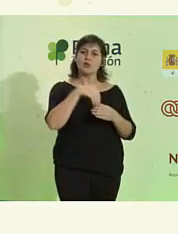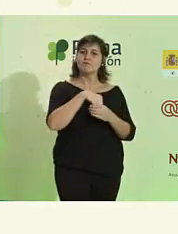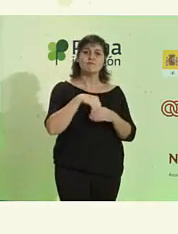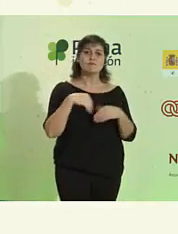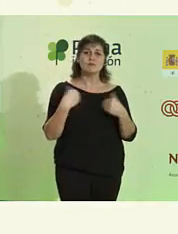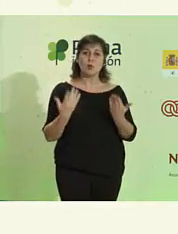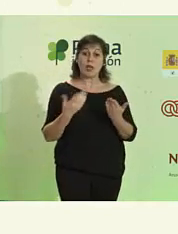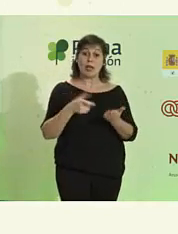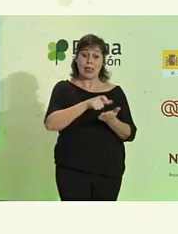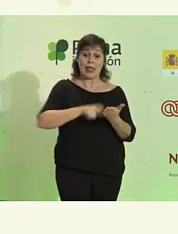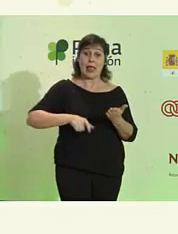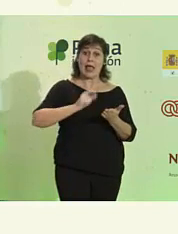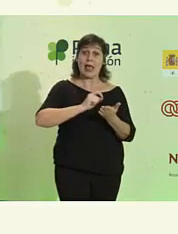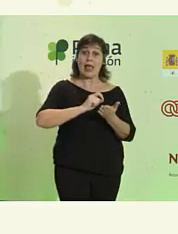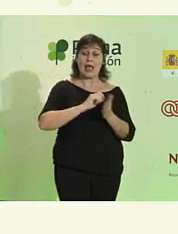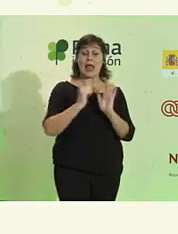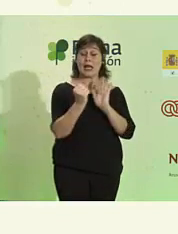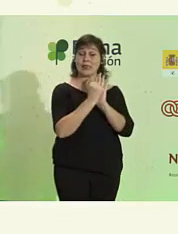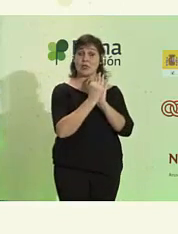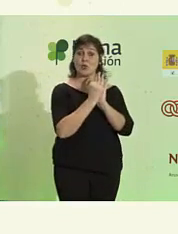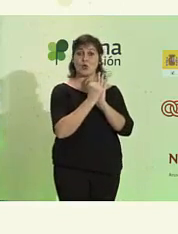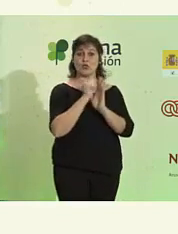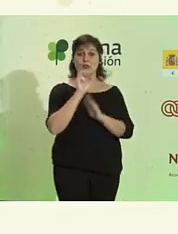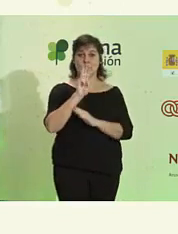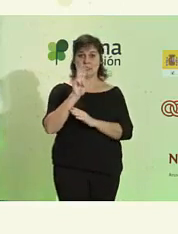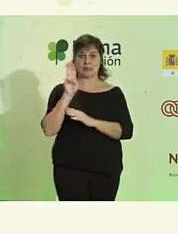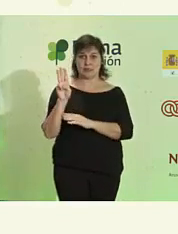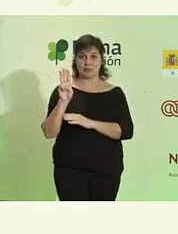del artículo